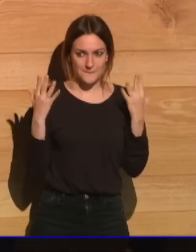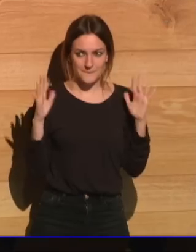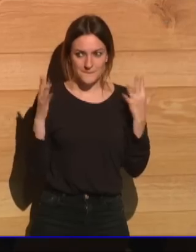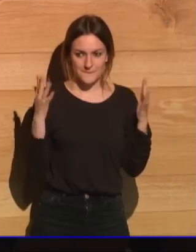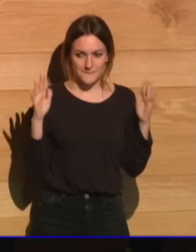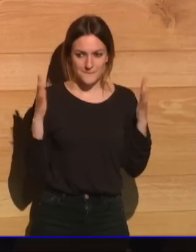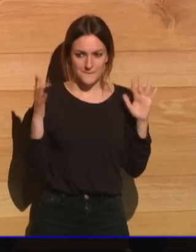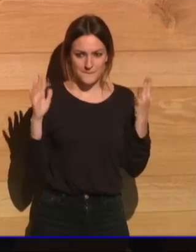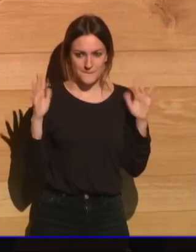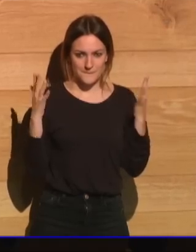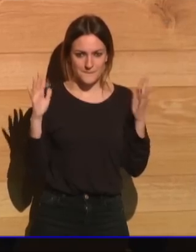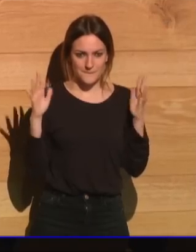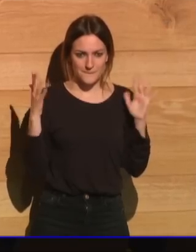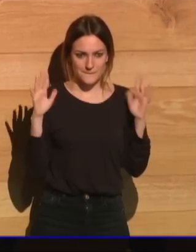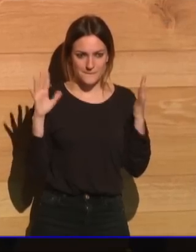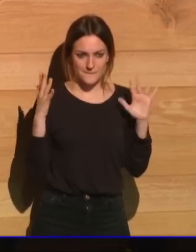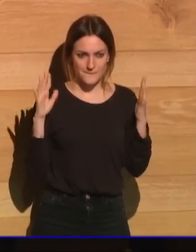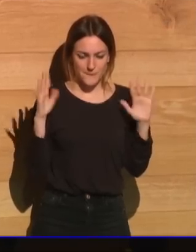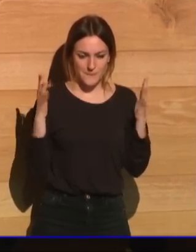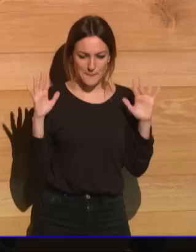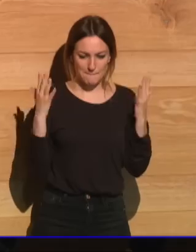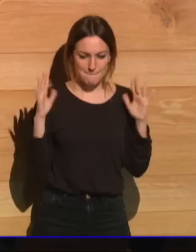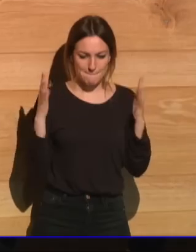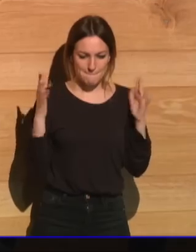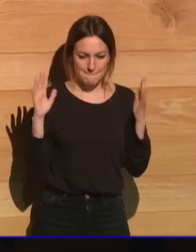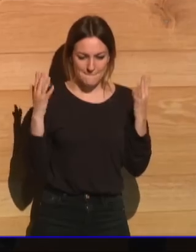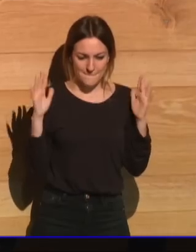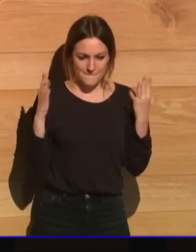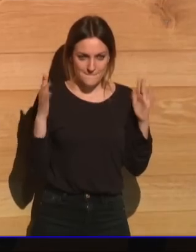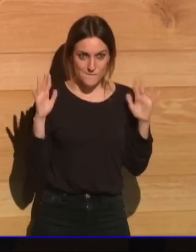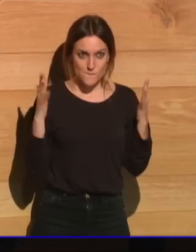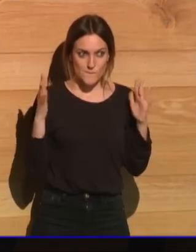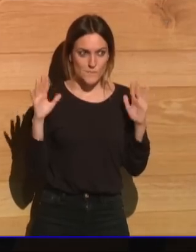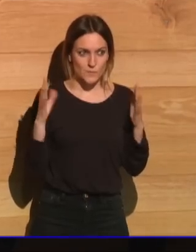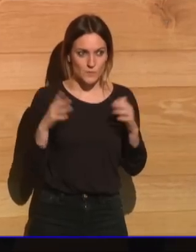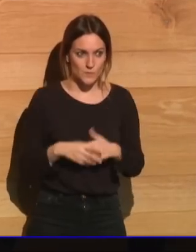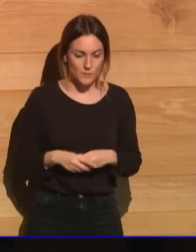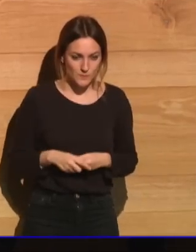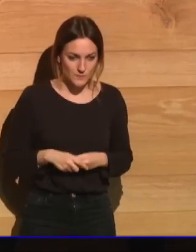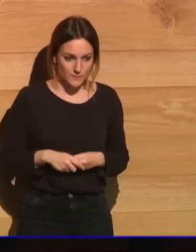4. Hay que hacer el próximo día 11.